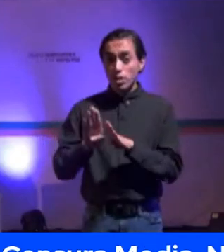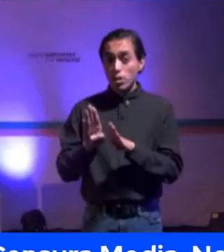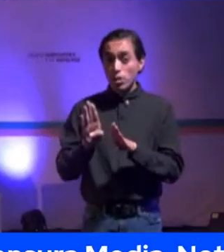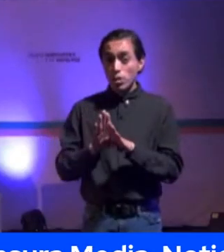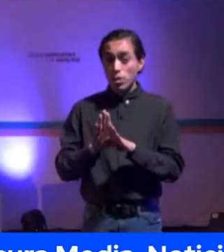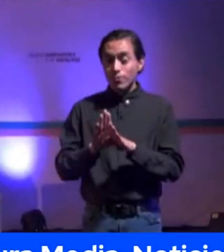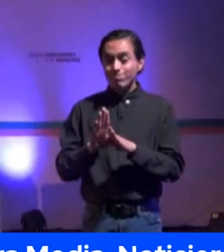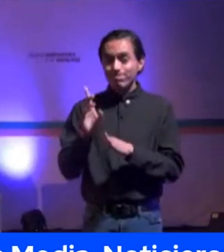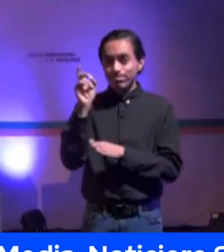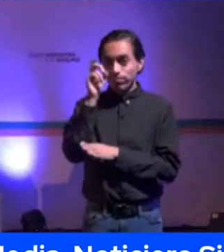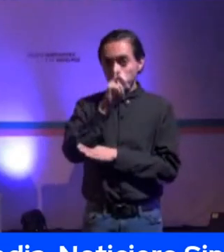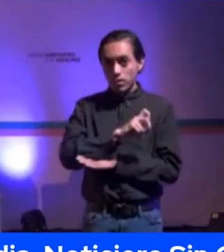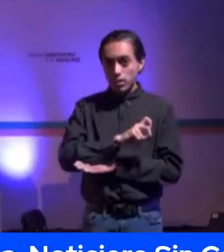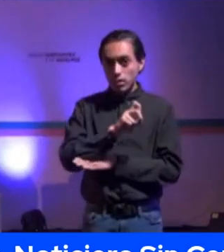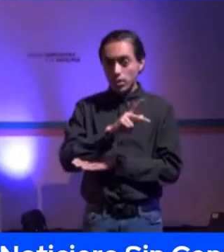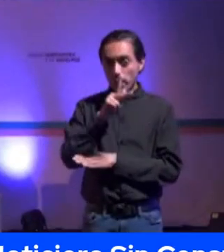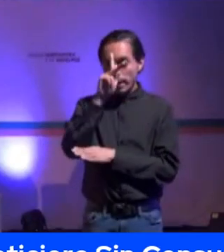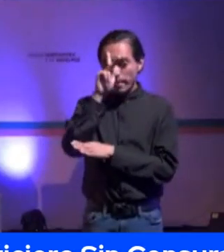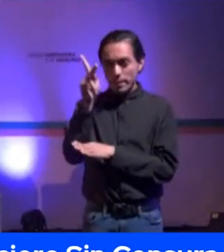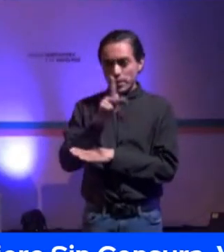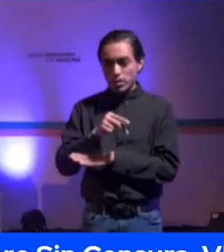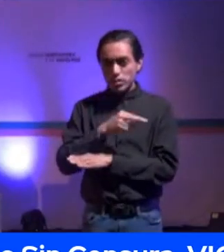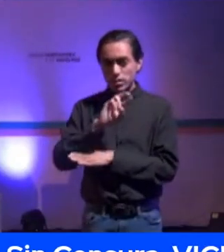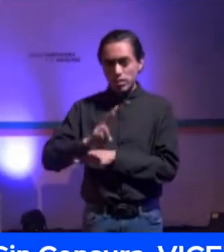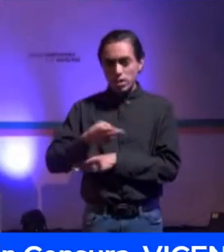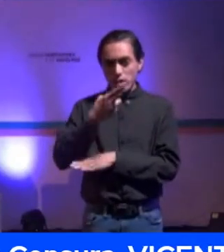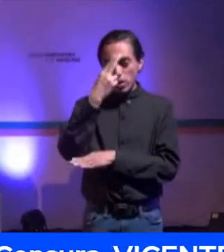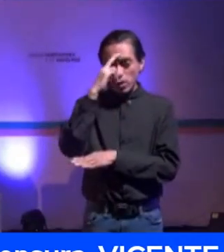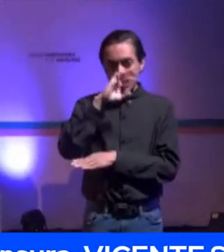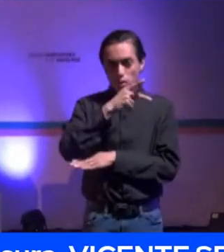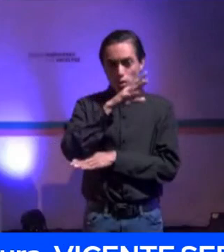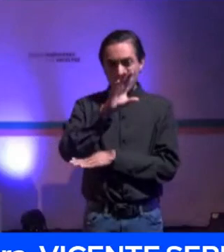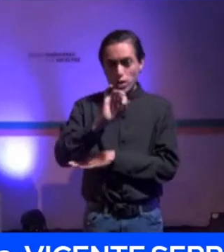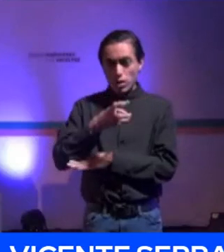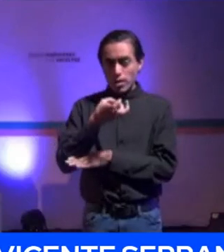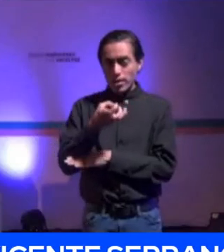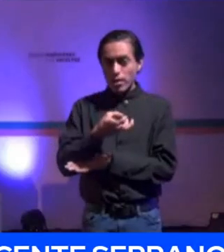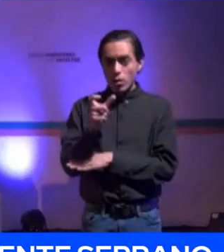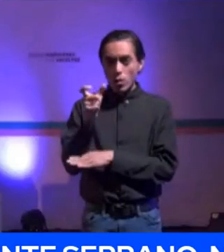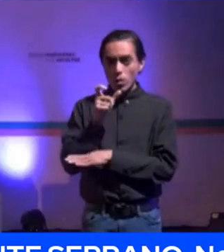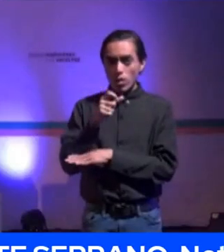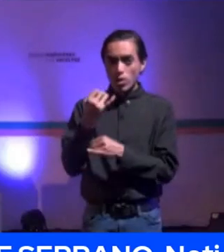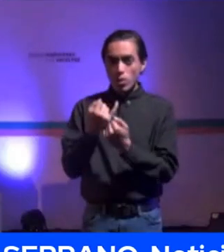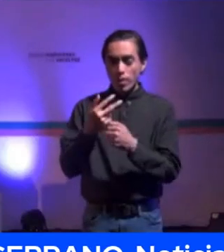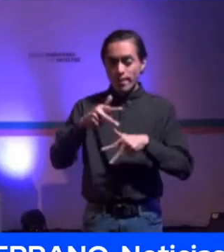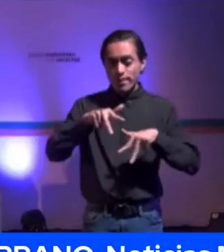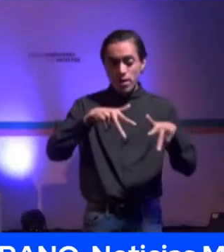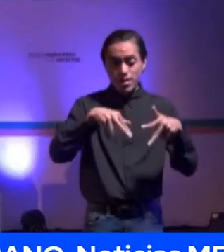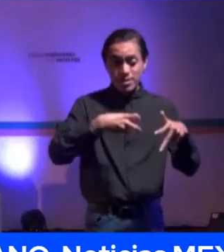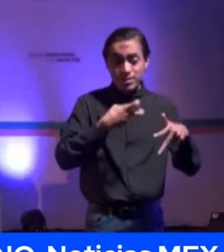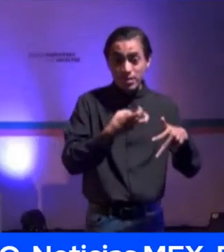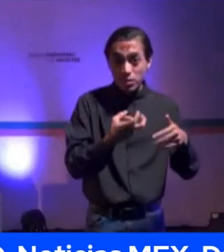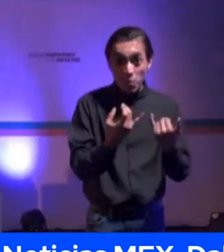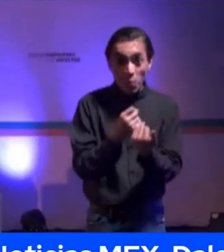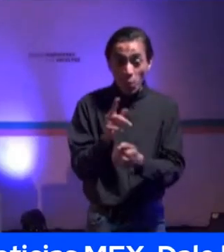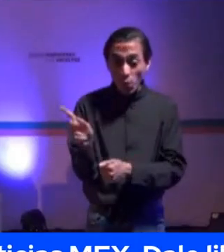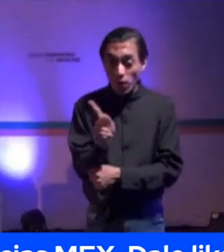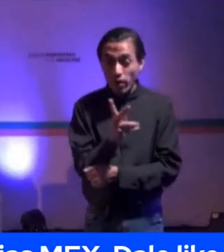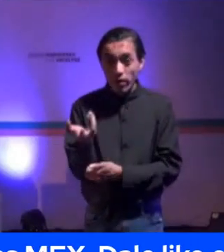golpeadora, peor que el Cuchillo Herrera. ¿Se acuerdan del Cuchillo Herrera, que a puras patadas cuando jugaba en el Necaxa? Así son.